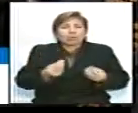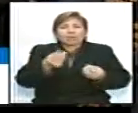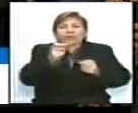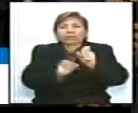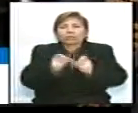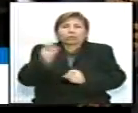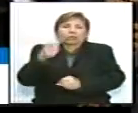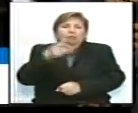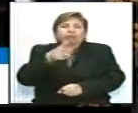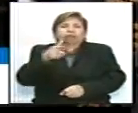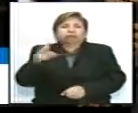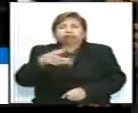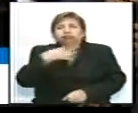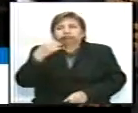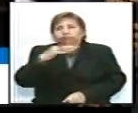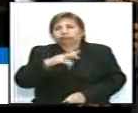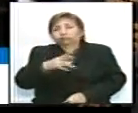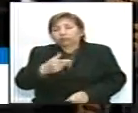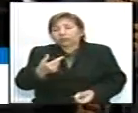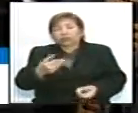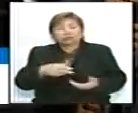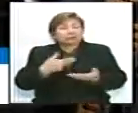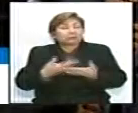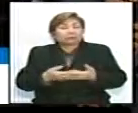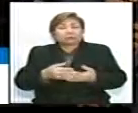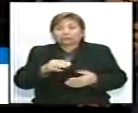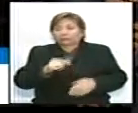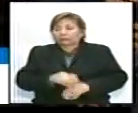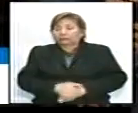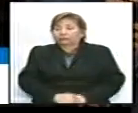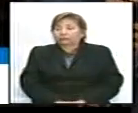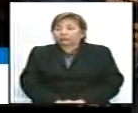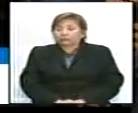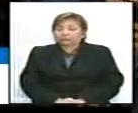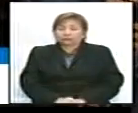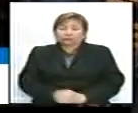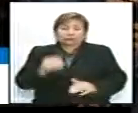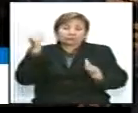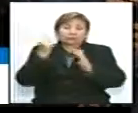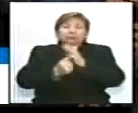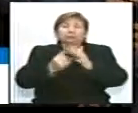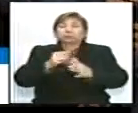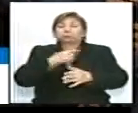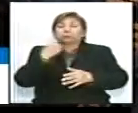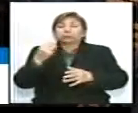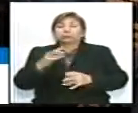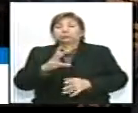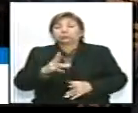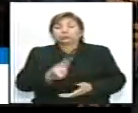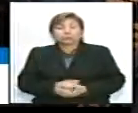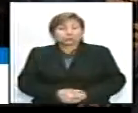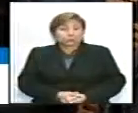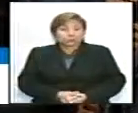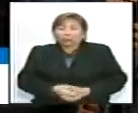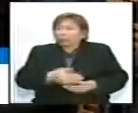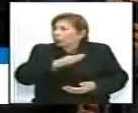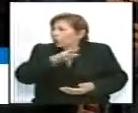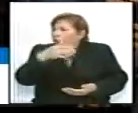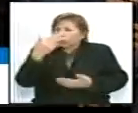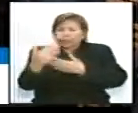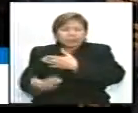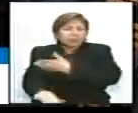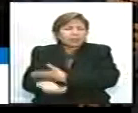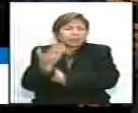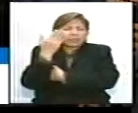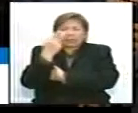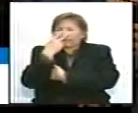ciudadanos que caen en las garras del crimen y la delincuencia. Y lo vemos todas las mañanas